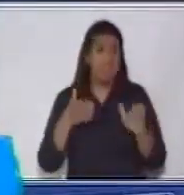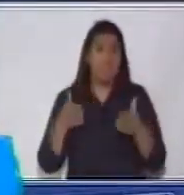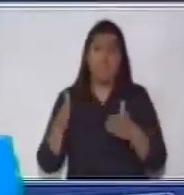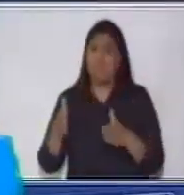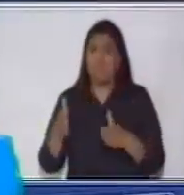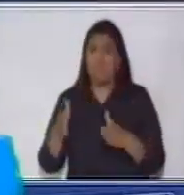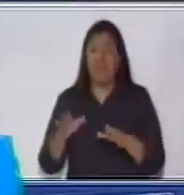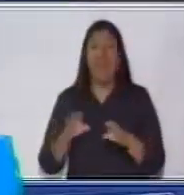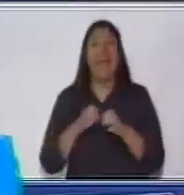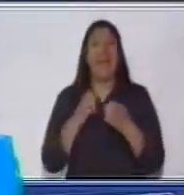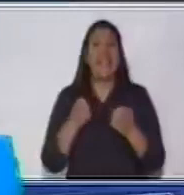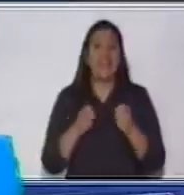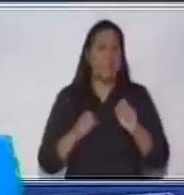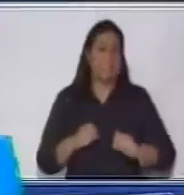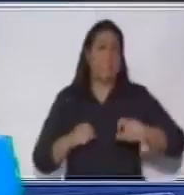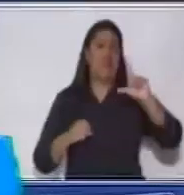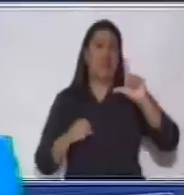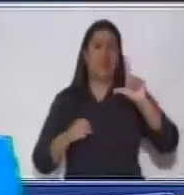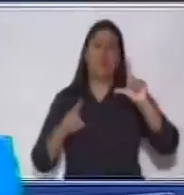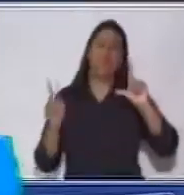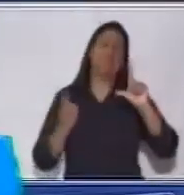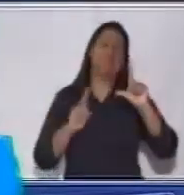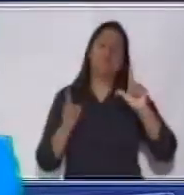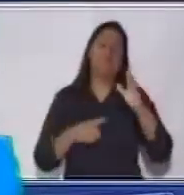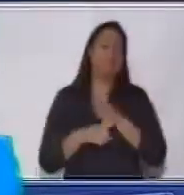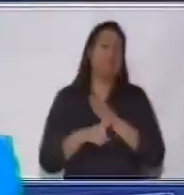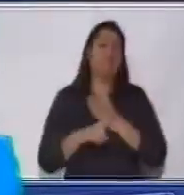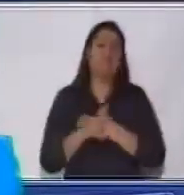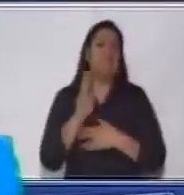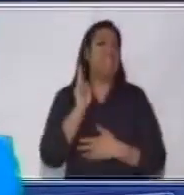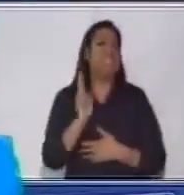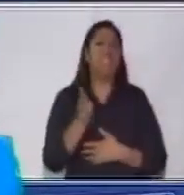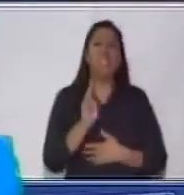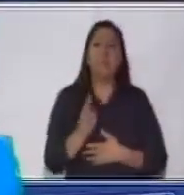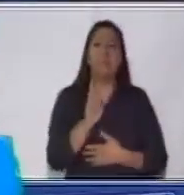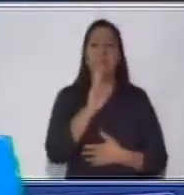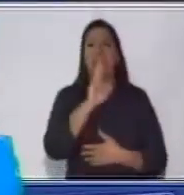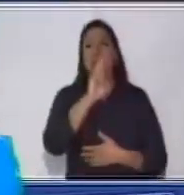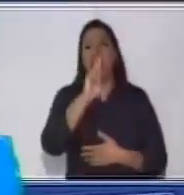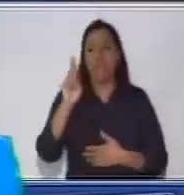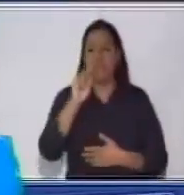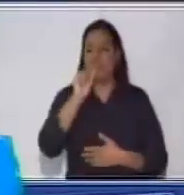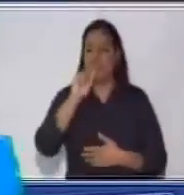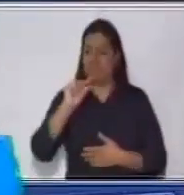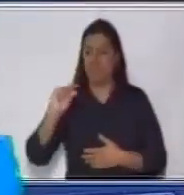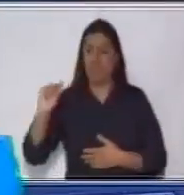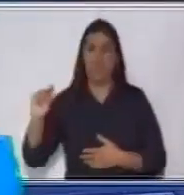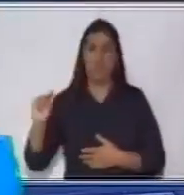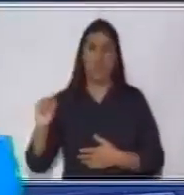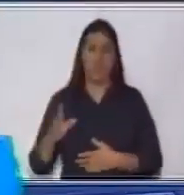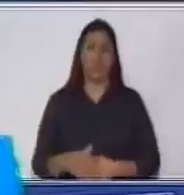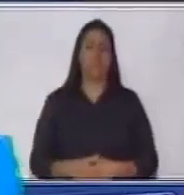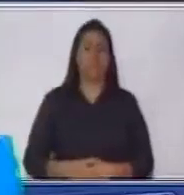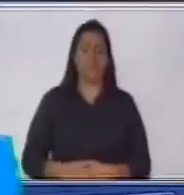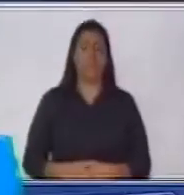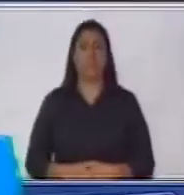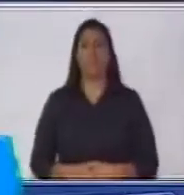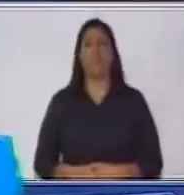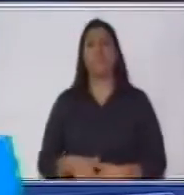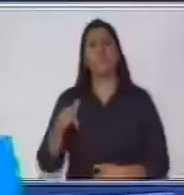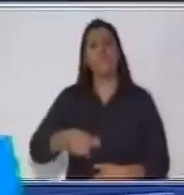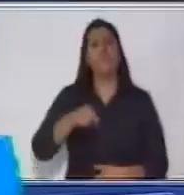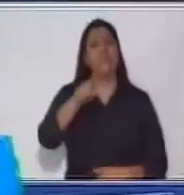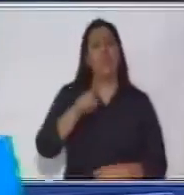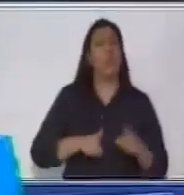no hay ningún problema, porque siempre la vamos a encontrar en medio de la palabra. Ahora, ¿qué palabras se te ocurren